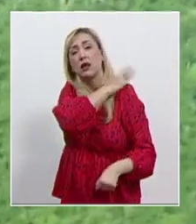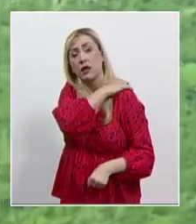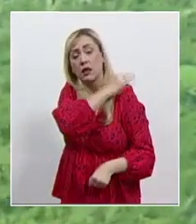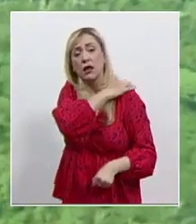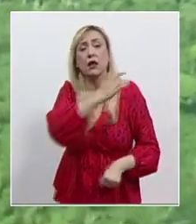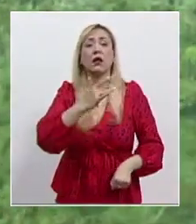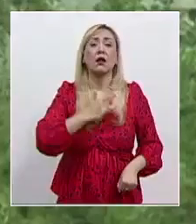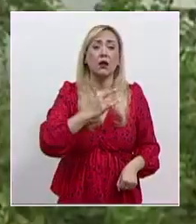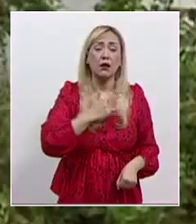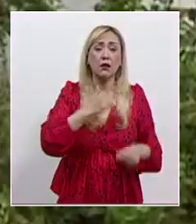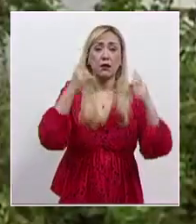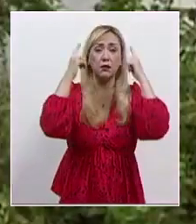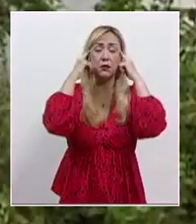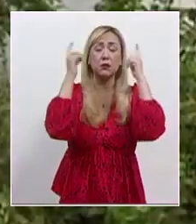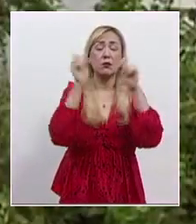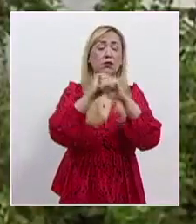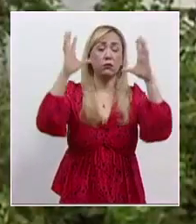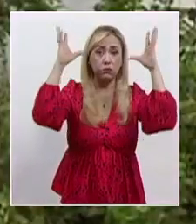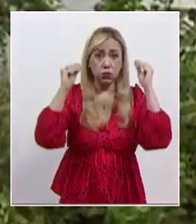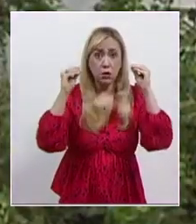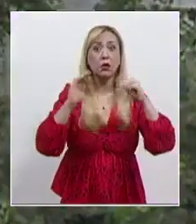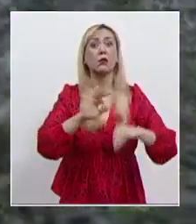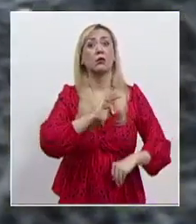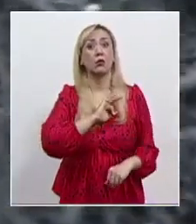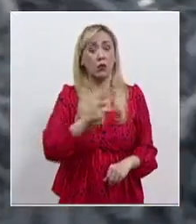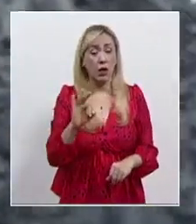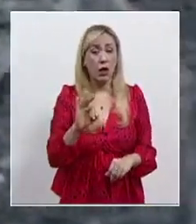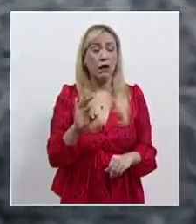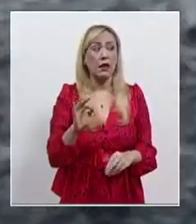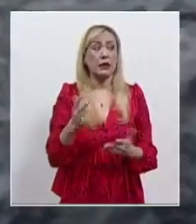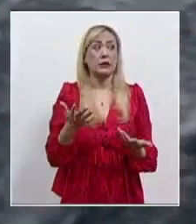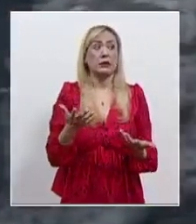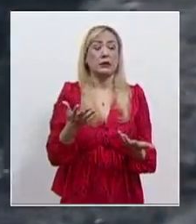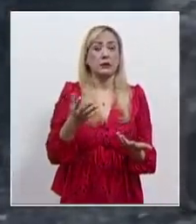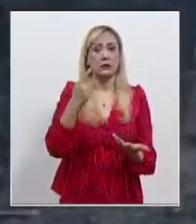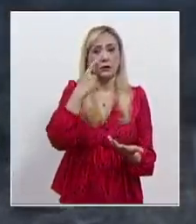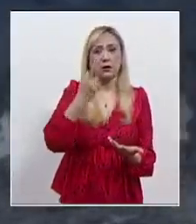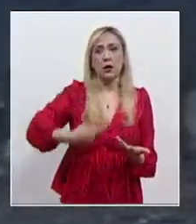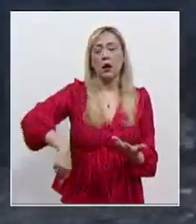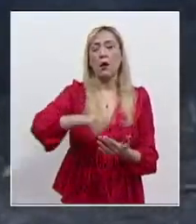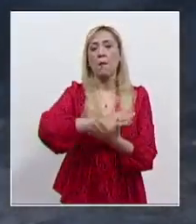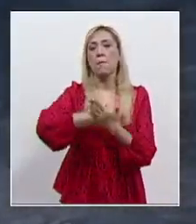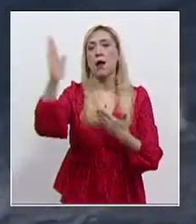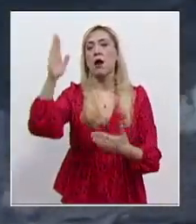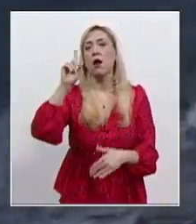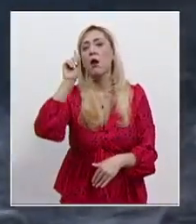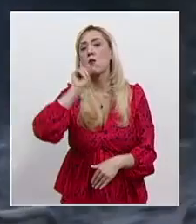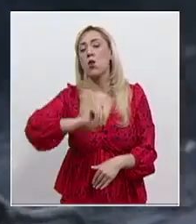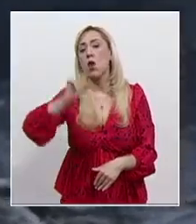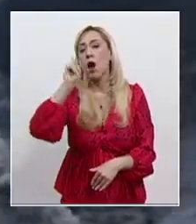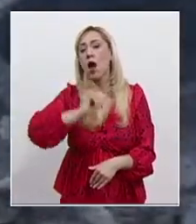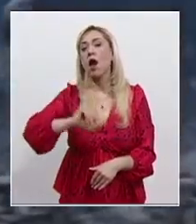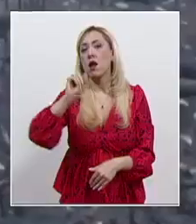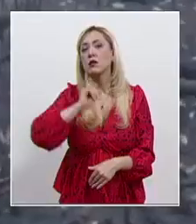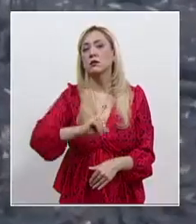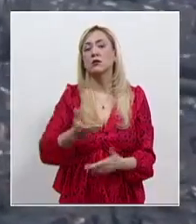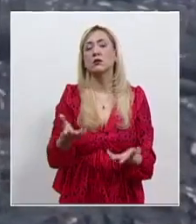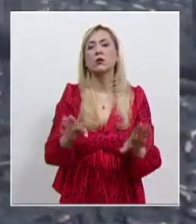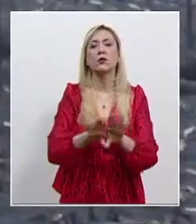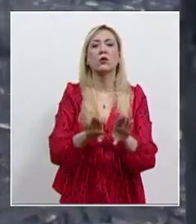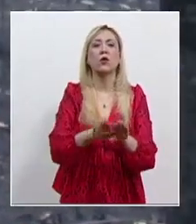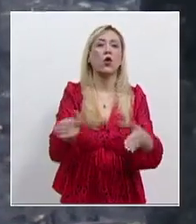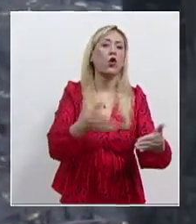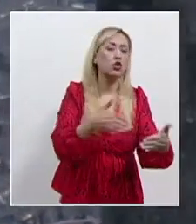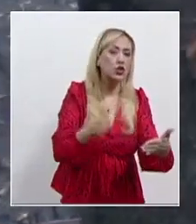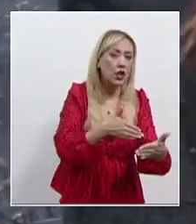y cerebrovasculares, fenómeno que tiene efectos desproporcionados sobre las mujeres, pues están más expuestas en las actividades de